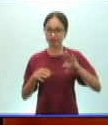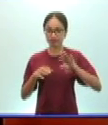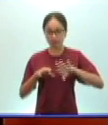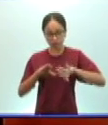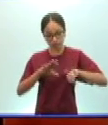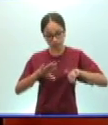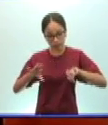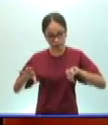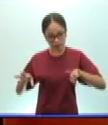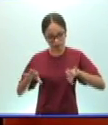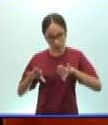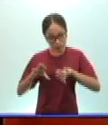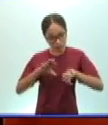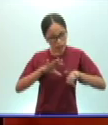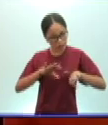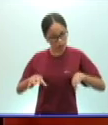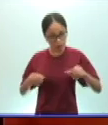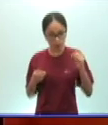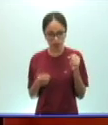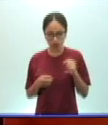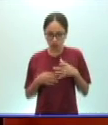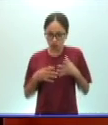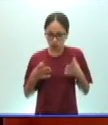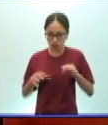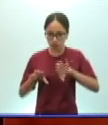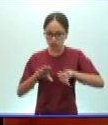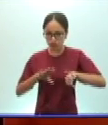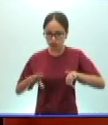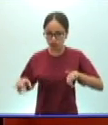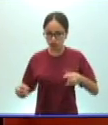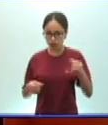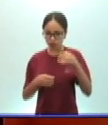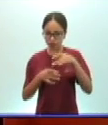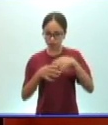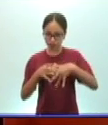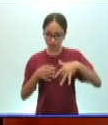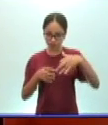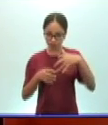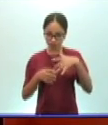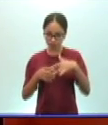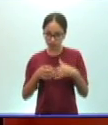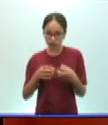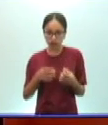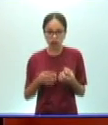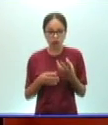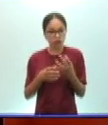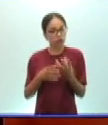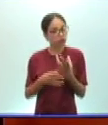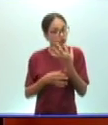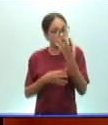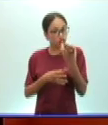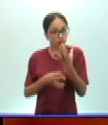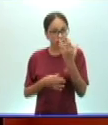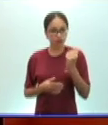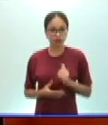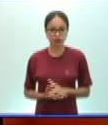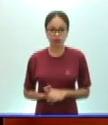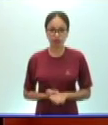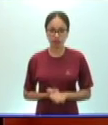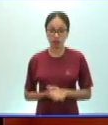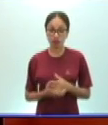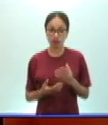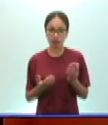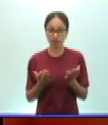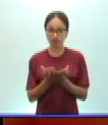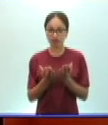la decantación, a la filtración y a la vaporización. En la clase anterior comenzaron